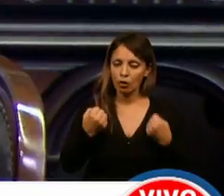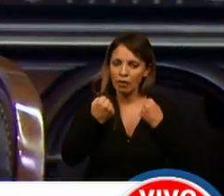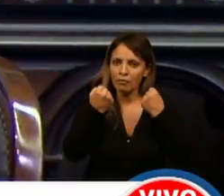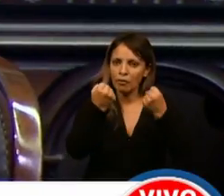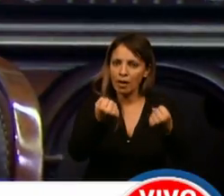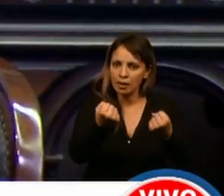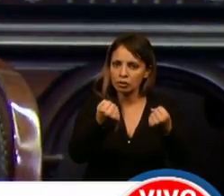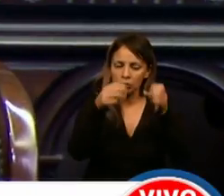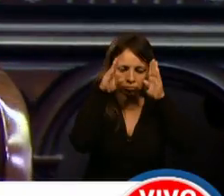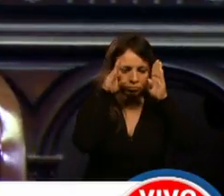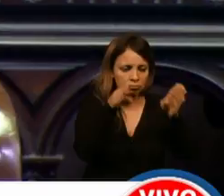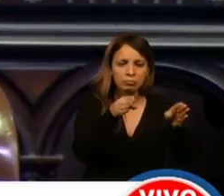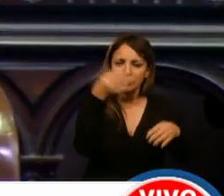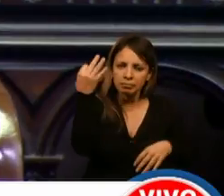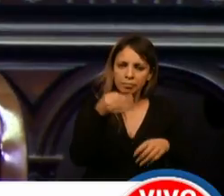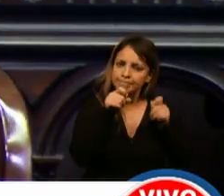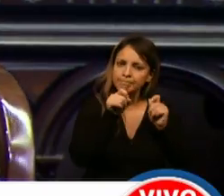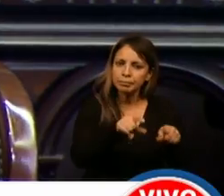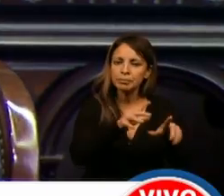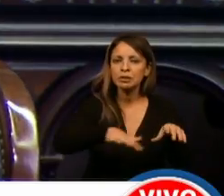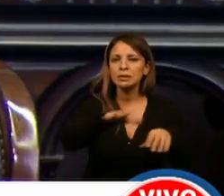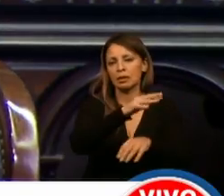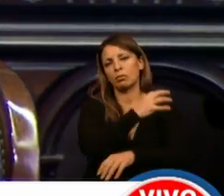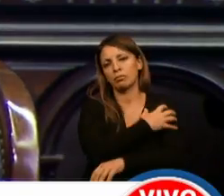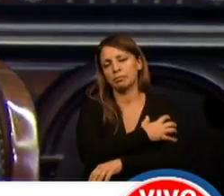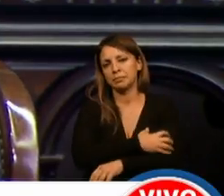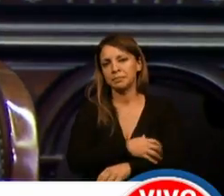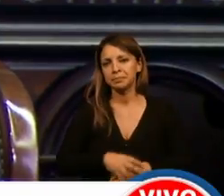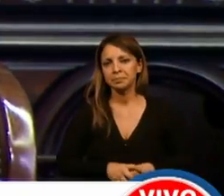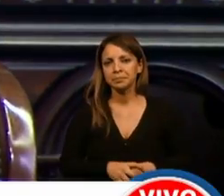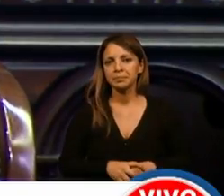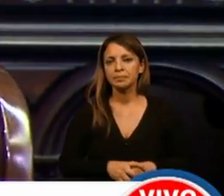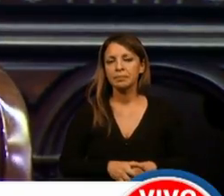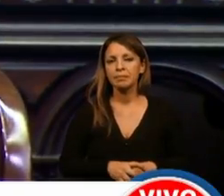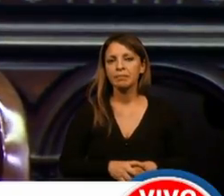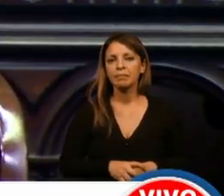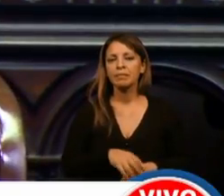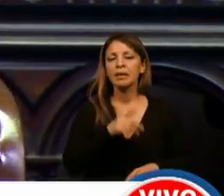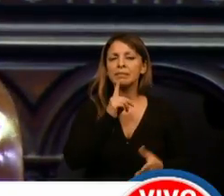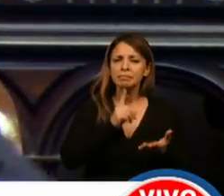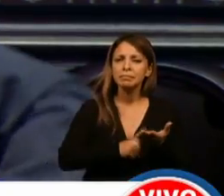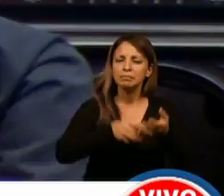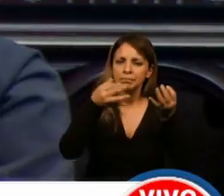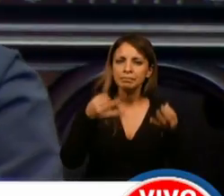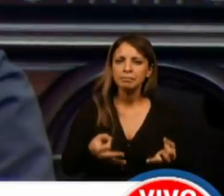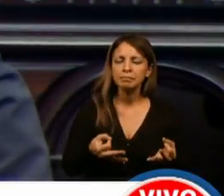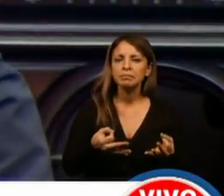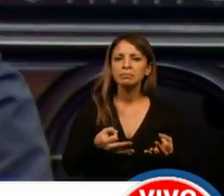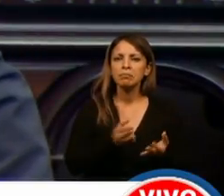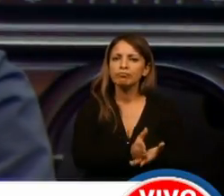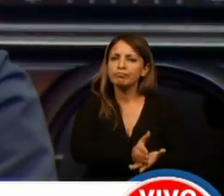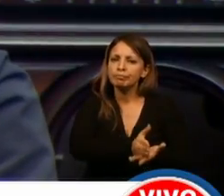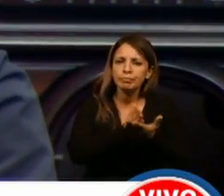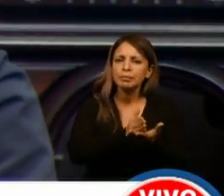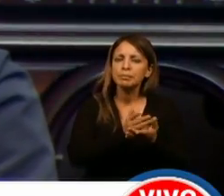específicamente a los sectores que menos tienen la que se aplica con rigurosidad y solvencia que